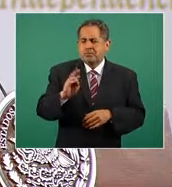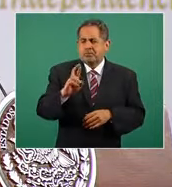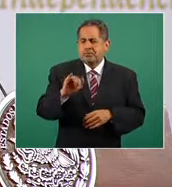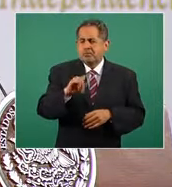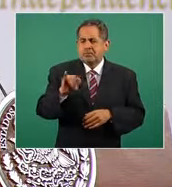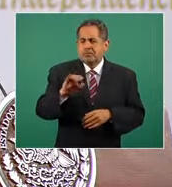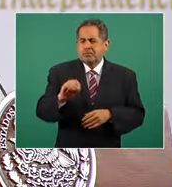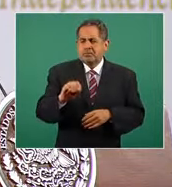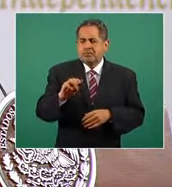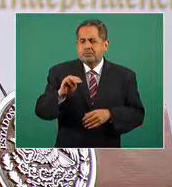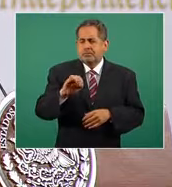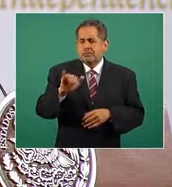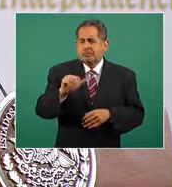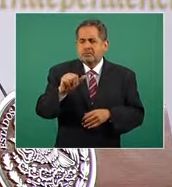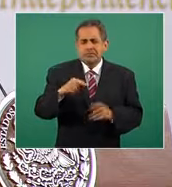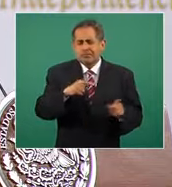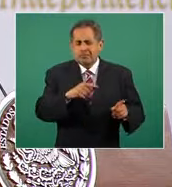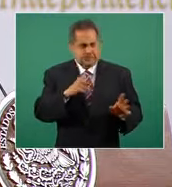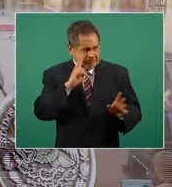Mejía, a ver si no está ahí.